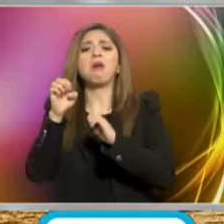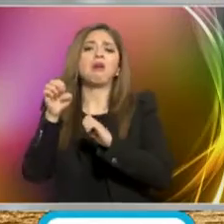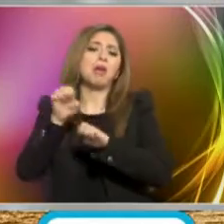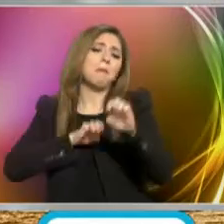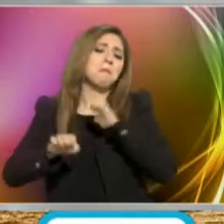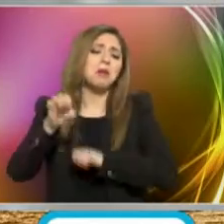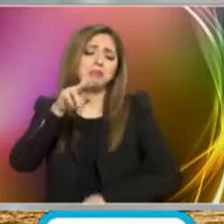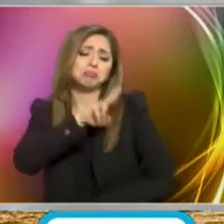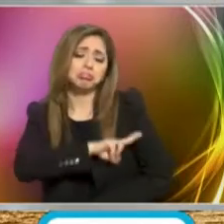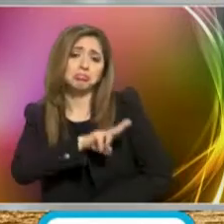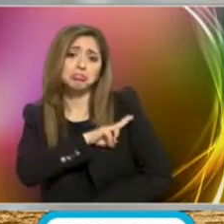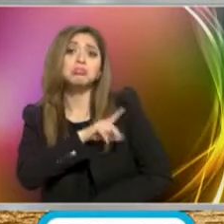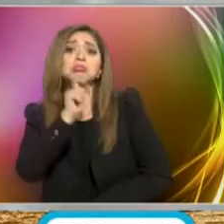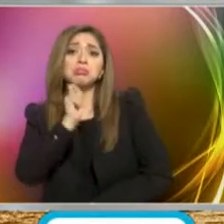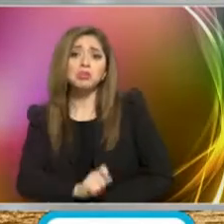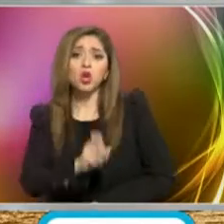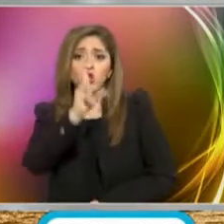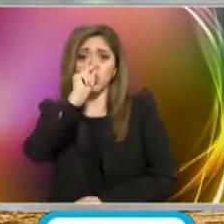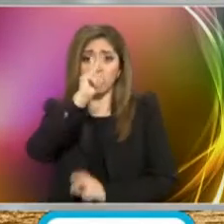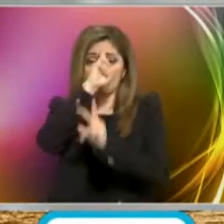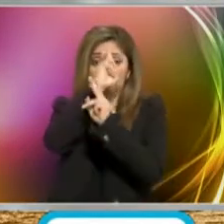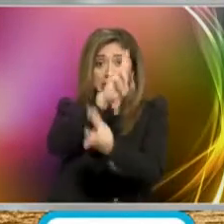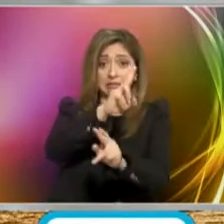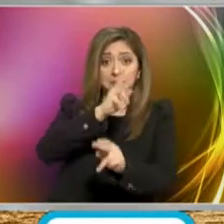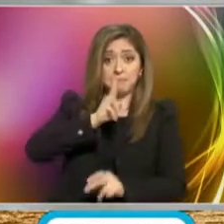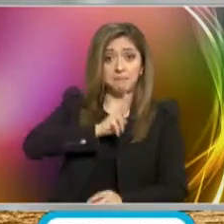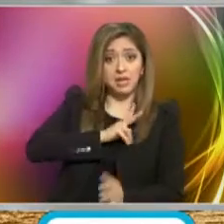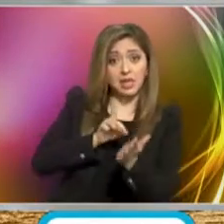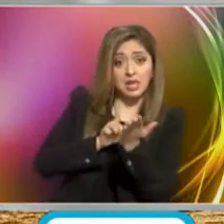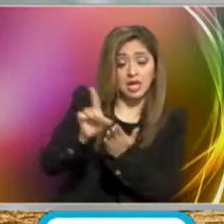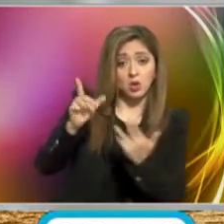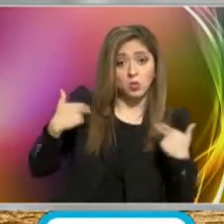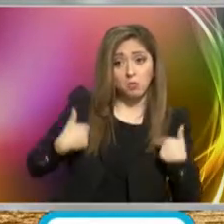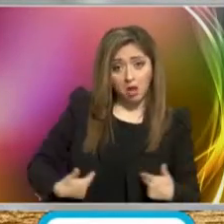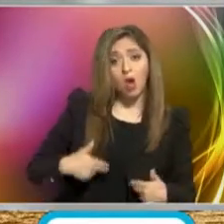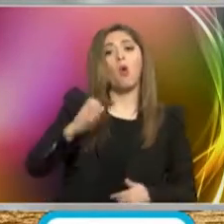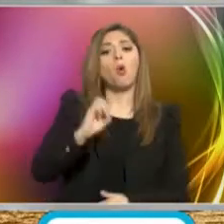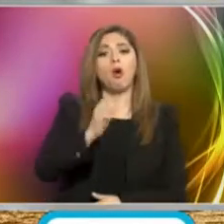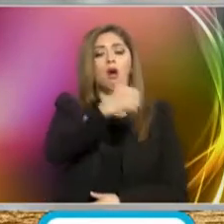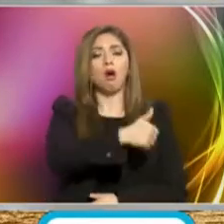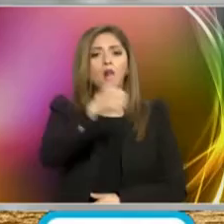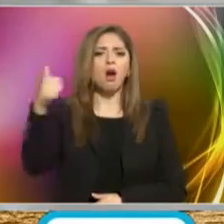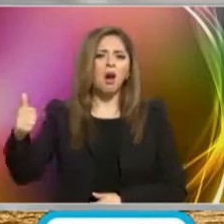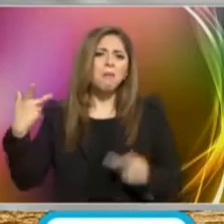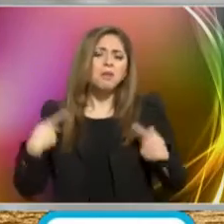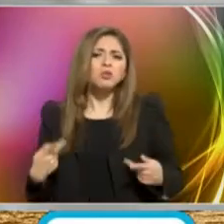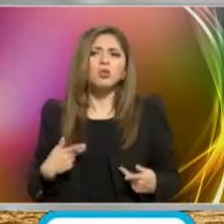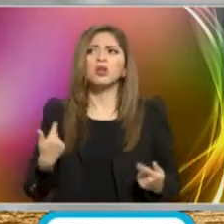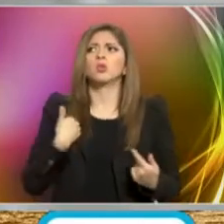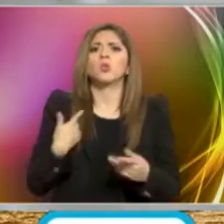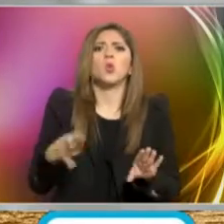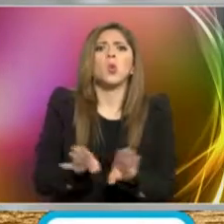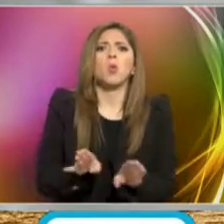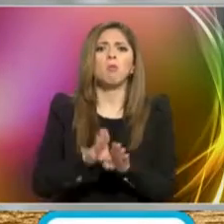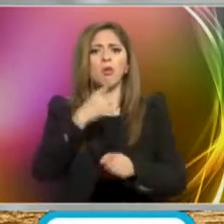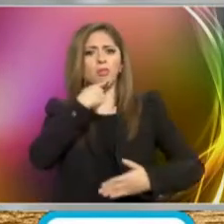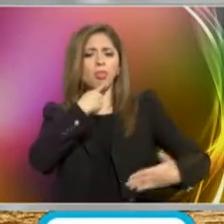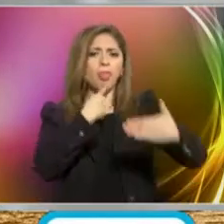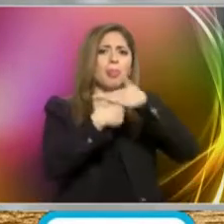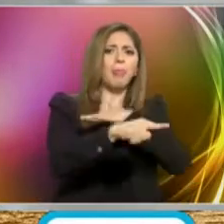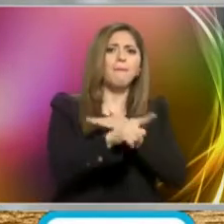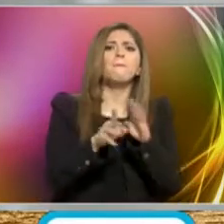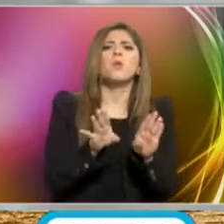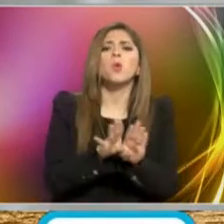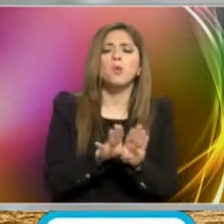llame, violan algunos de los derechos humanos de ciertos individuos, ¿a dónde tenemos que levantar las quejas? ¿Quién